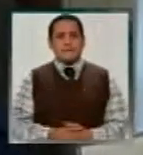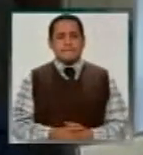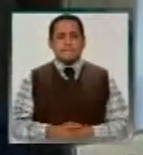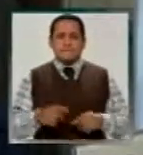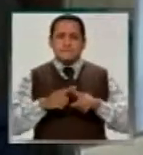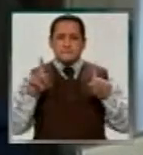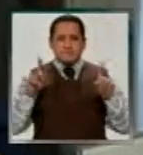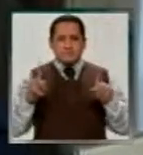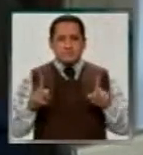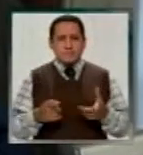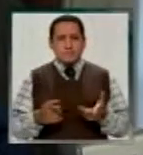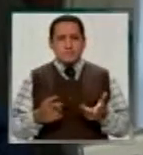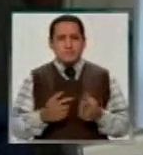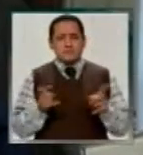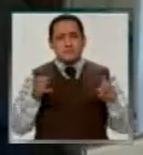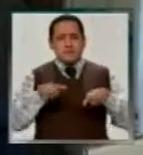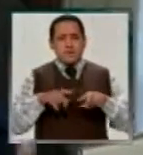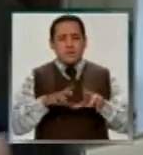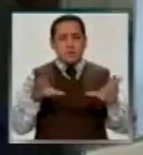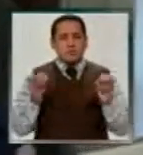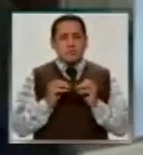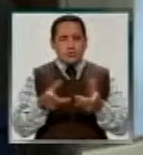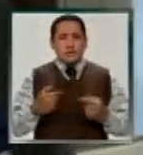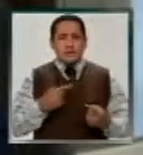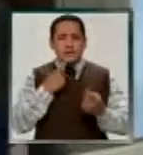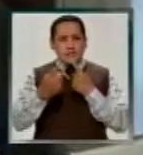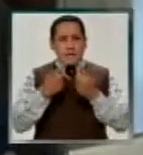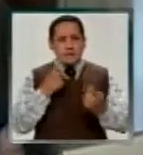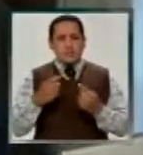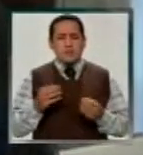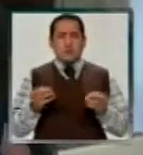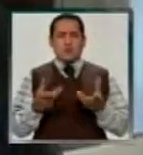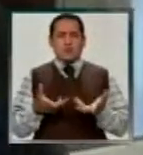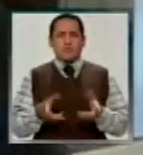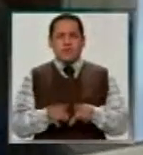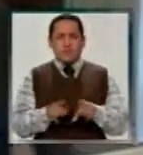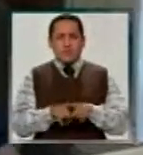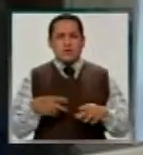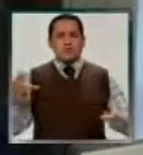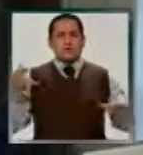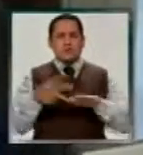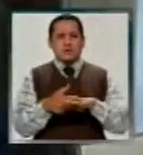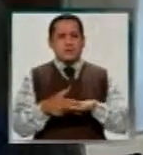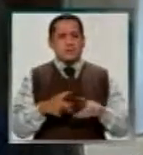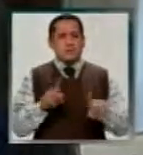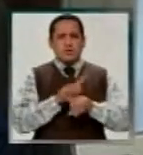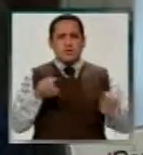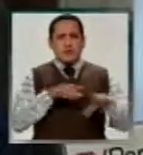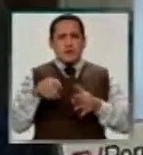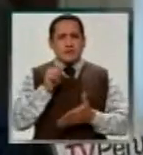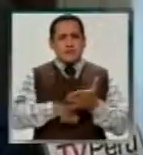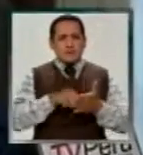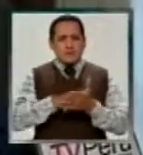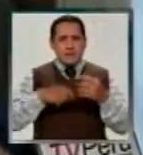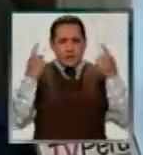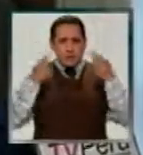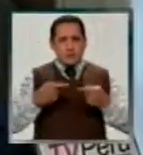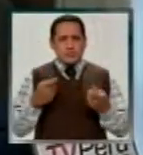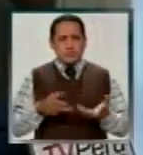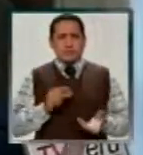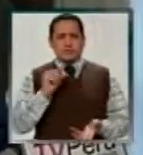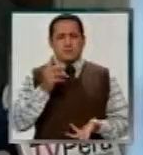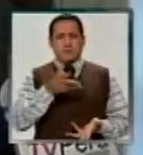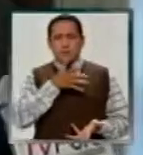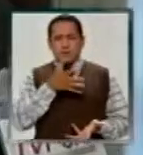Sin embargo a raíz de esto es que el diálogo como que se vio interrumpido no al no proceder la firma del acuerdo es un